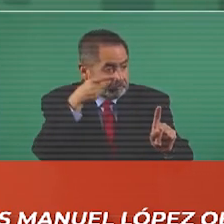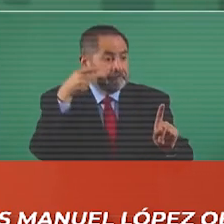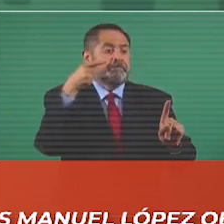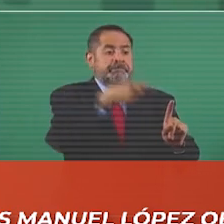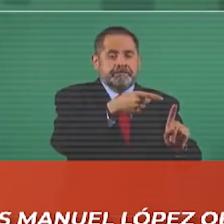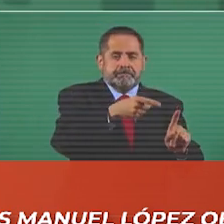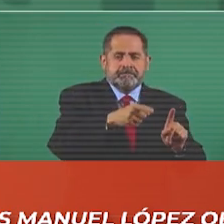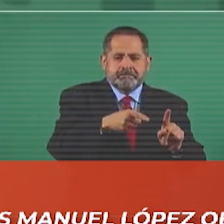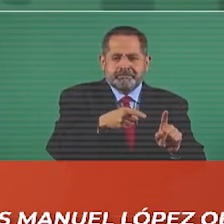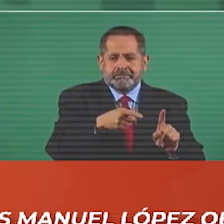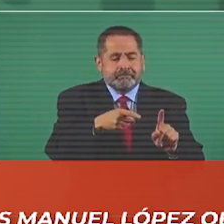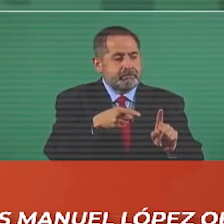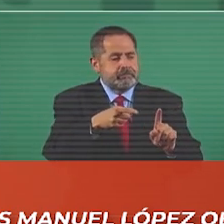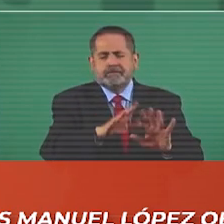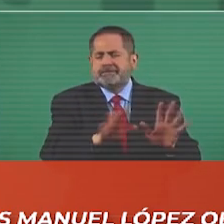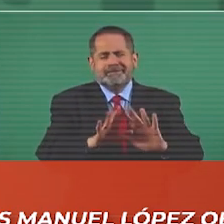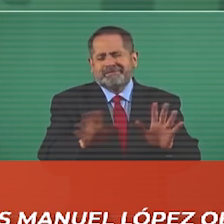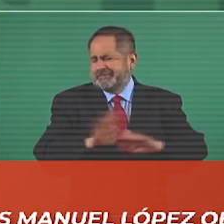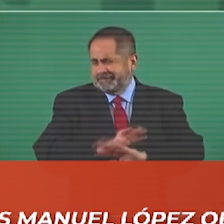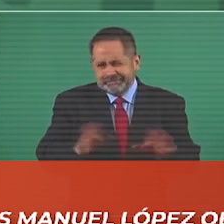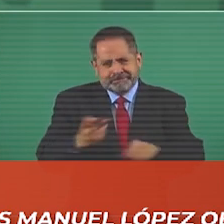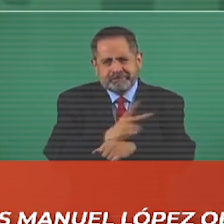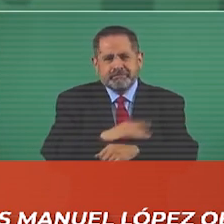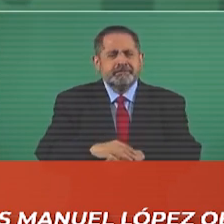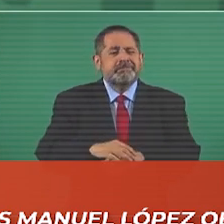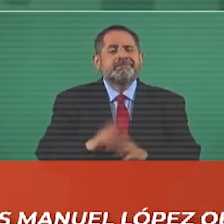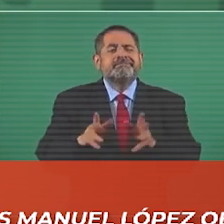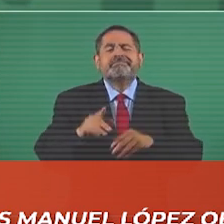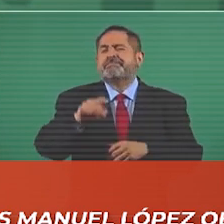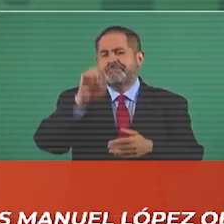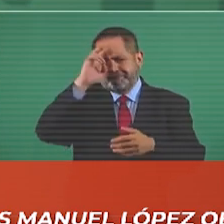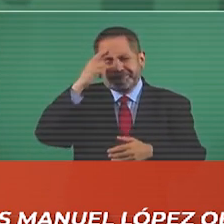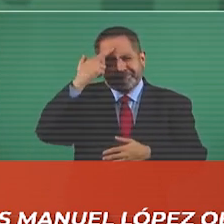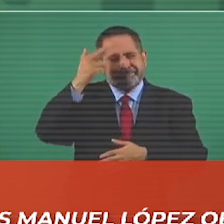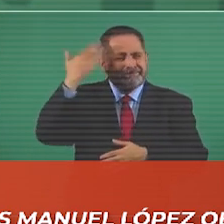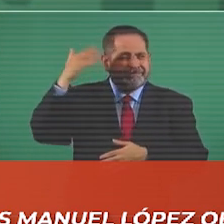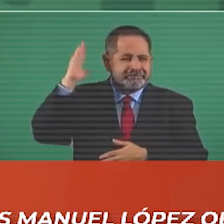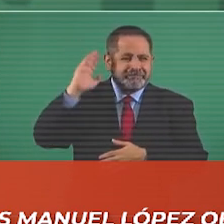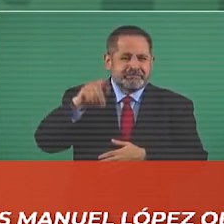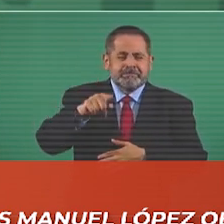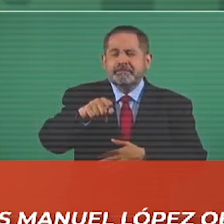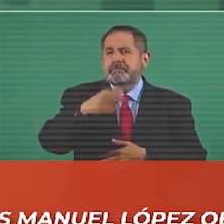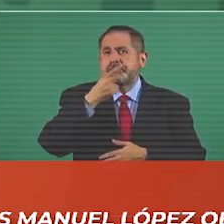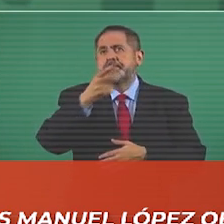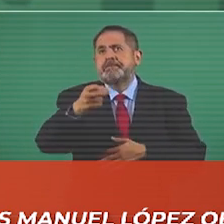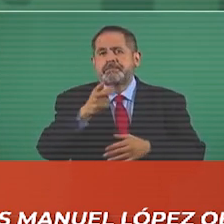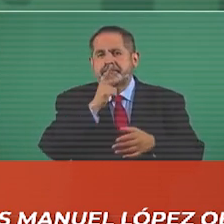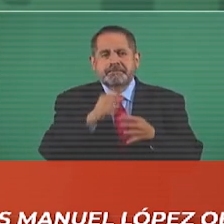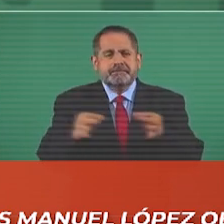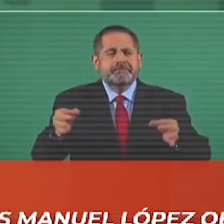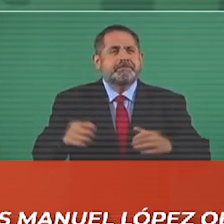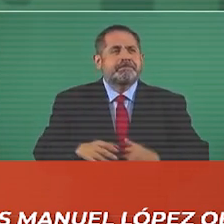o aquellas frases, ¿no?, célebres,